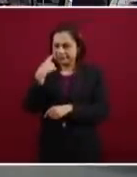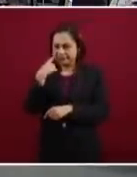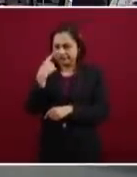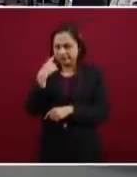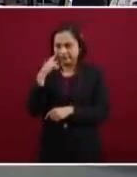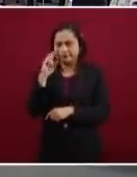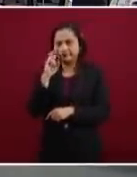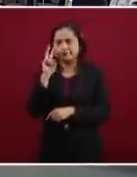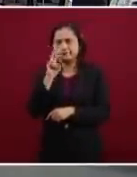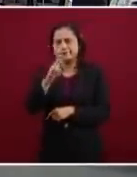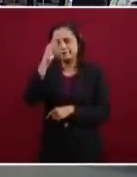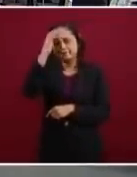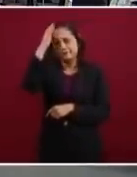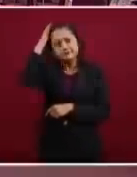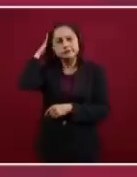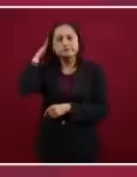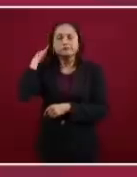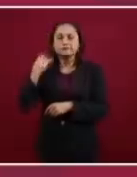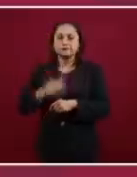resultó